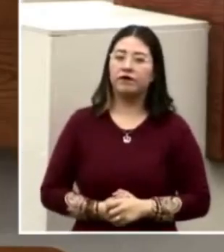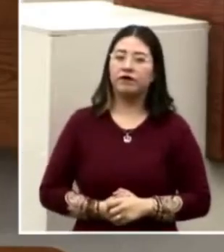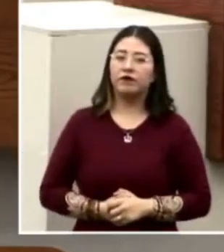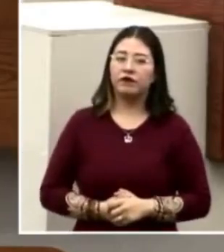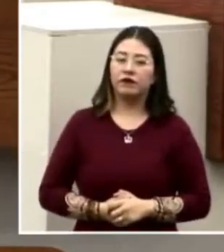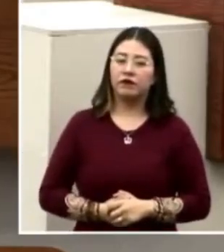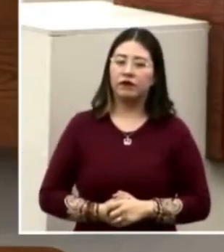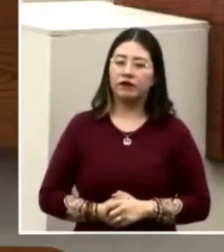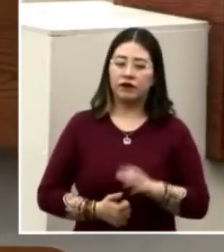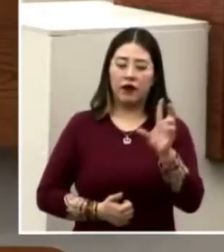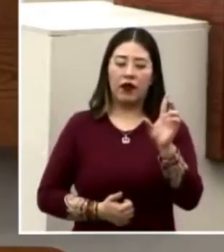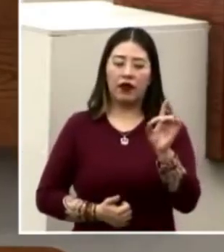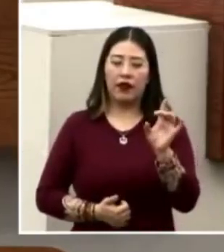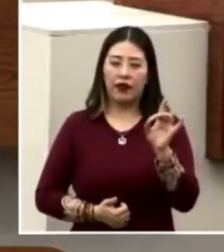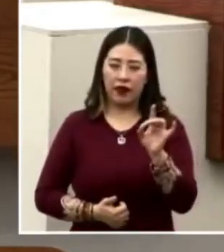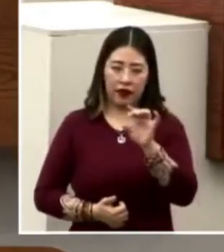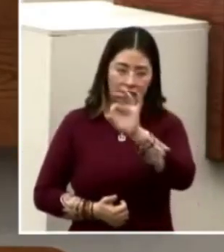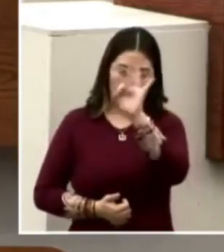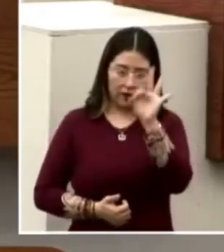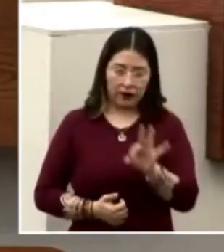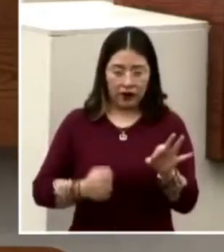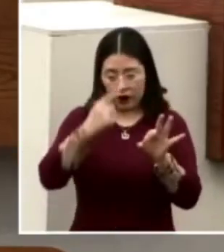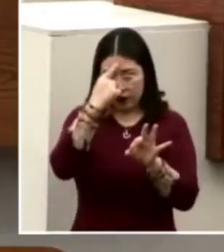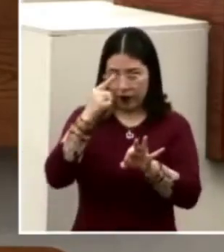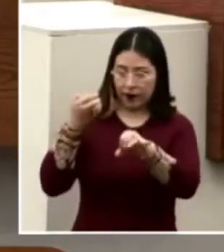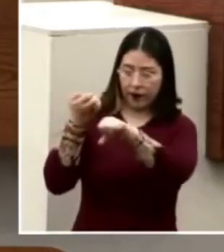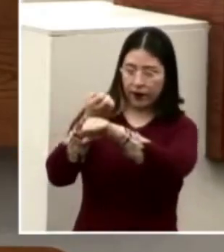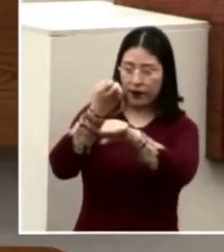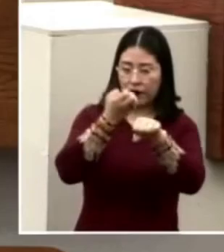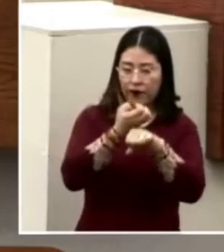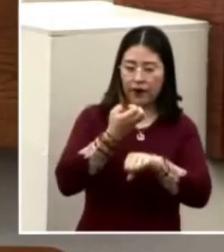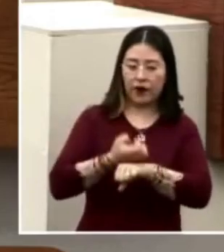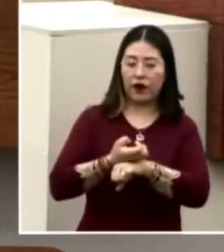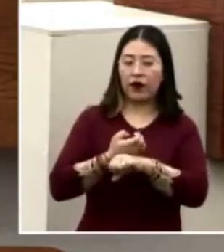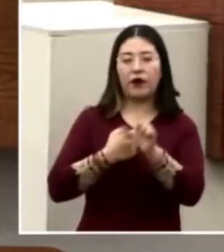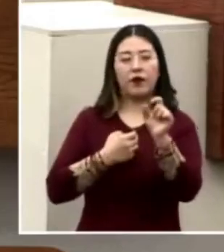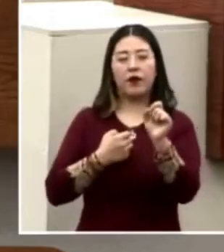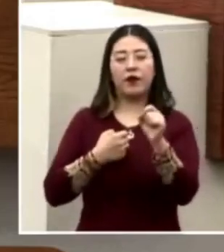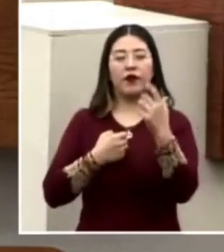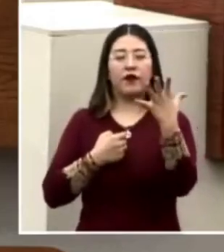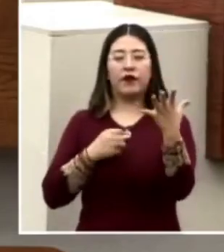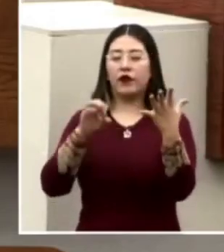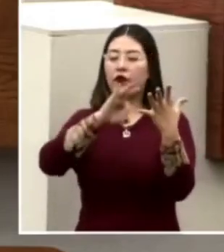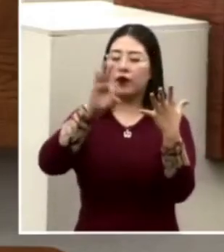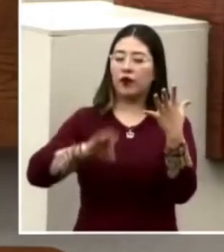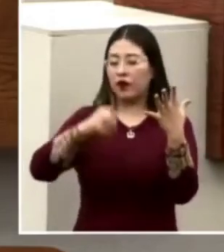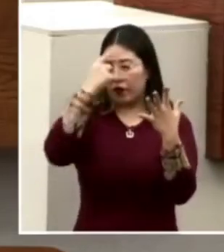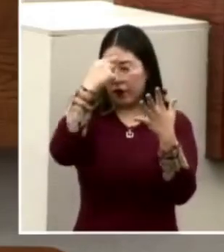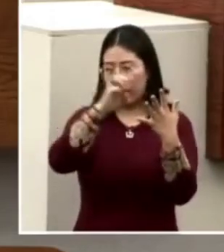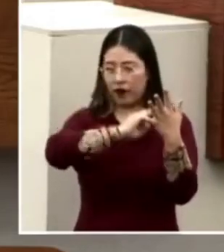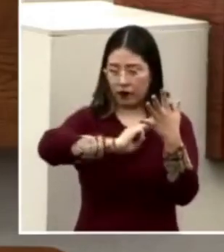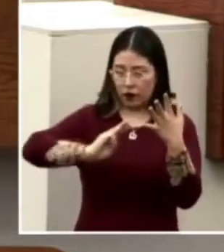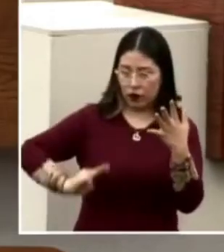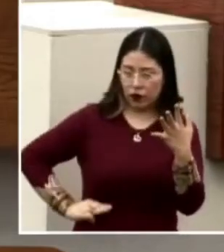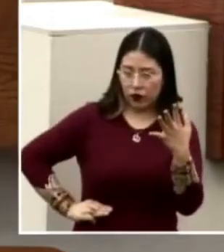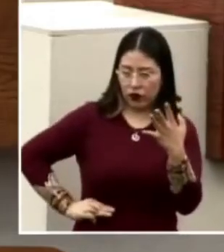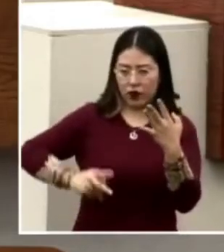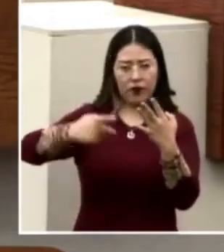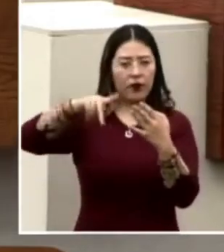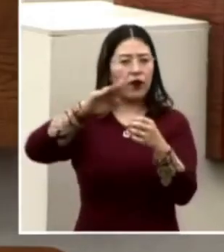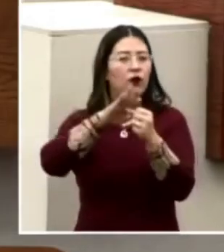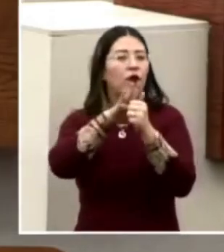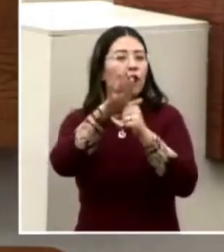30% para los estados y el 25% para los municipios, con la obligación de que